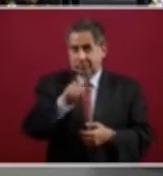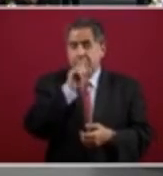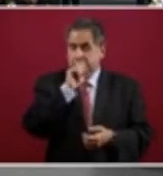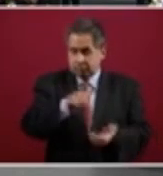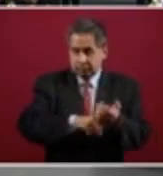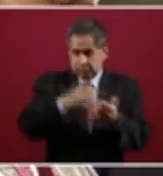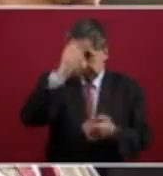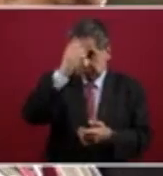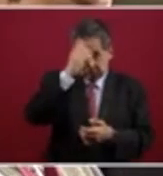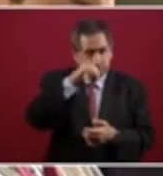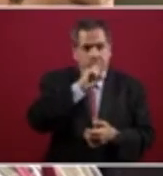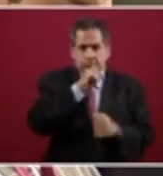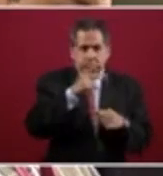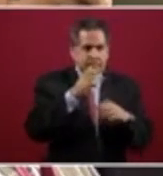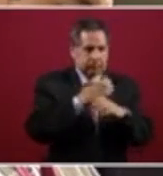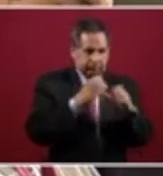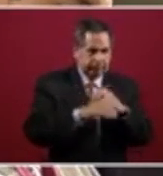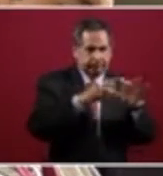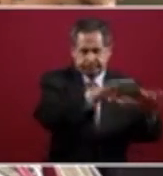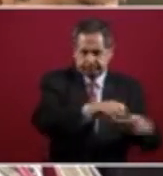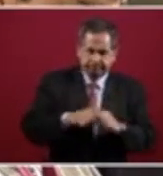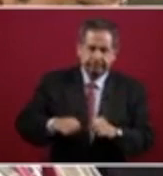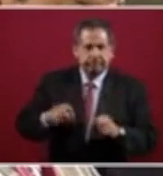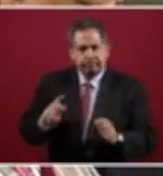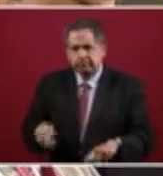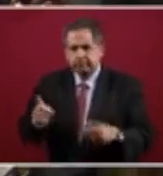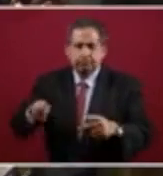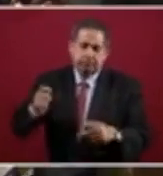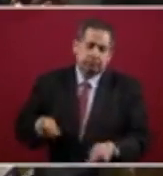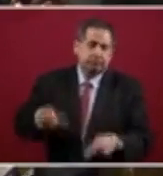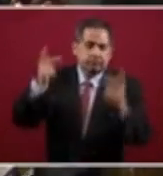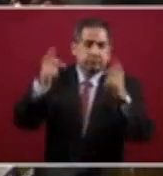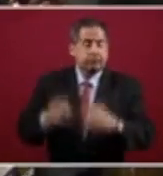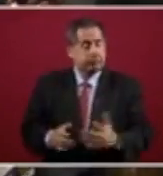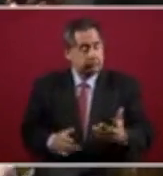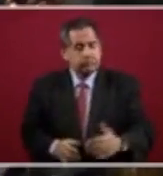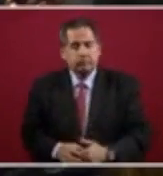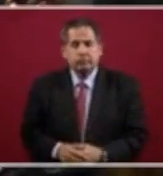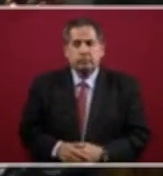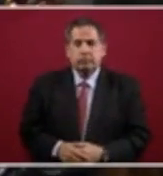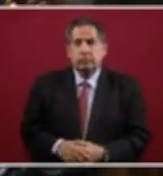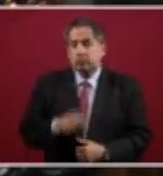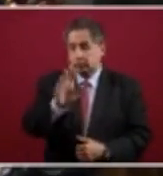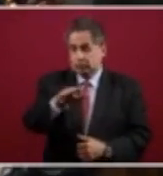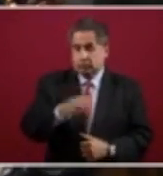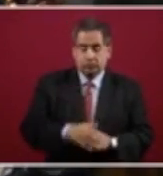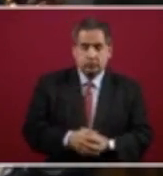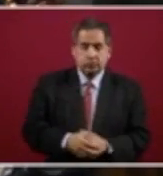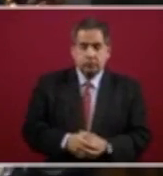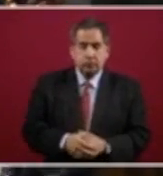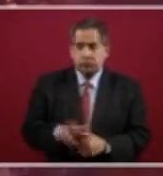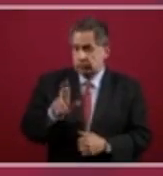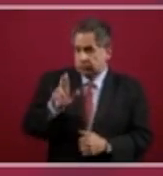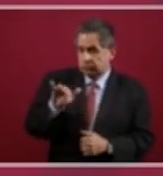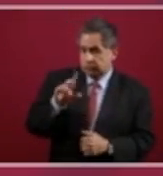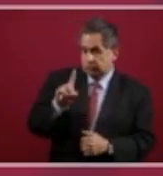entre a subasta esta casa, presidente. Bueno, que Ricardo nos informe en lo general